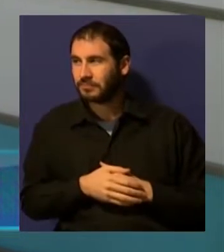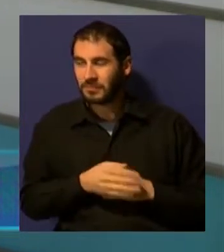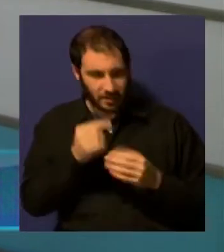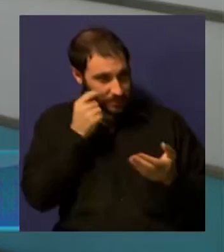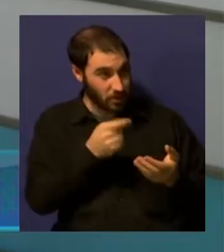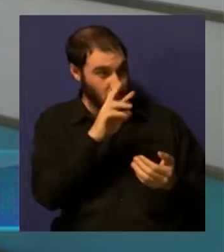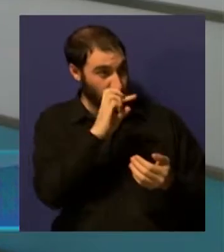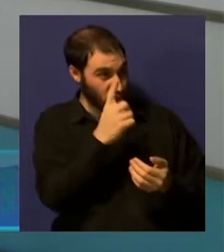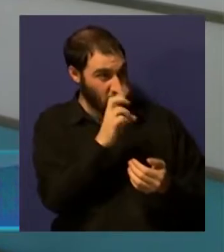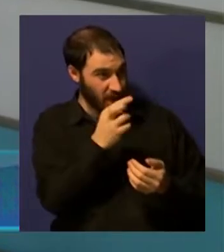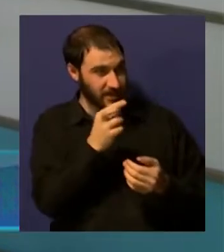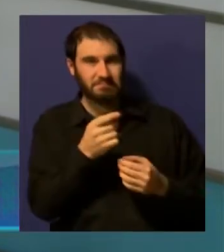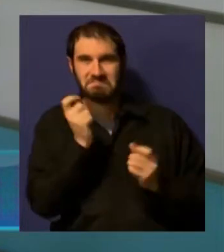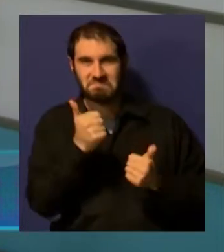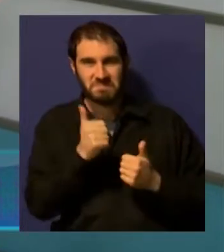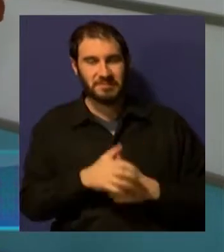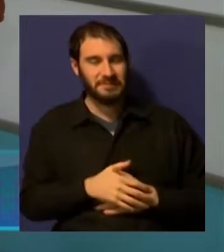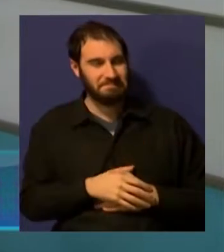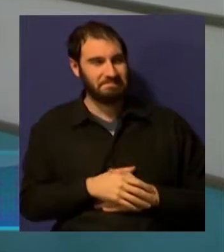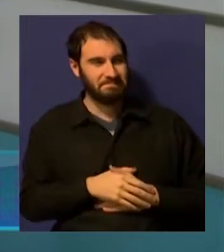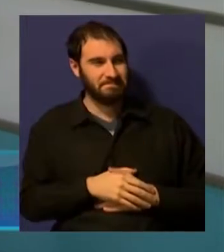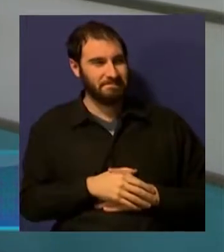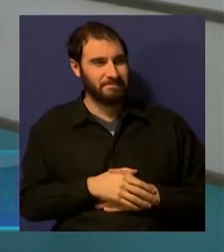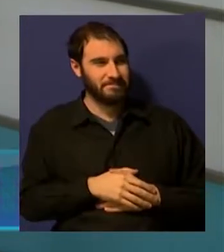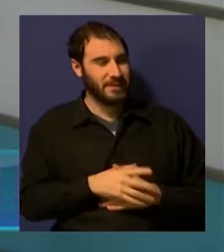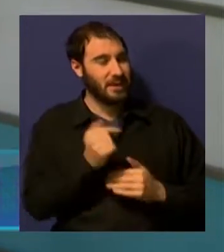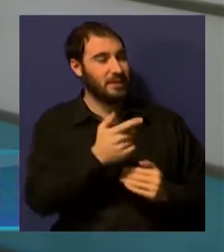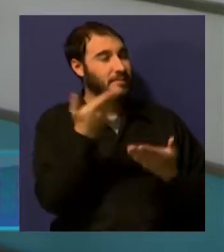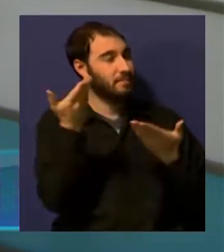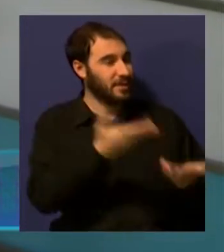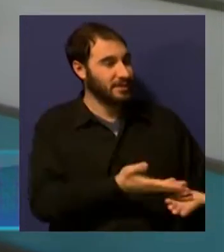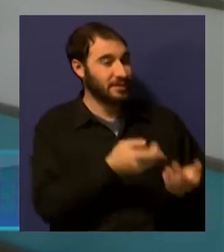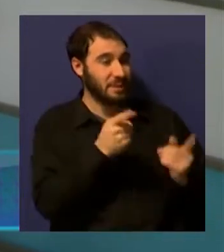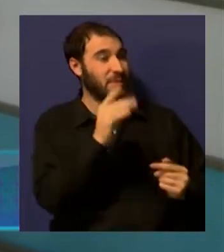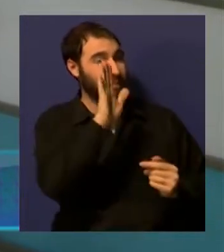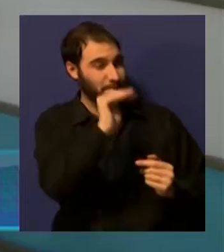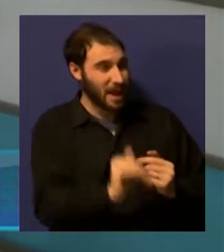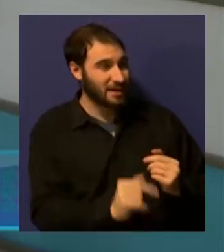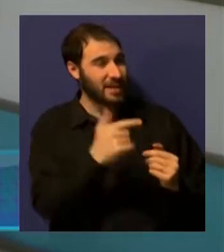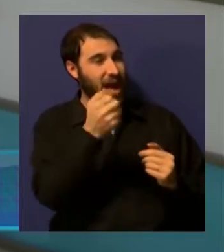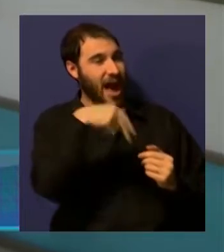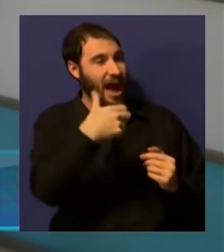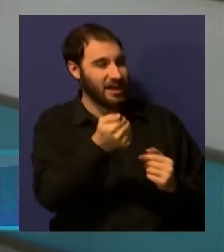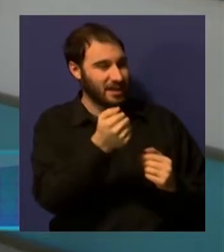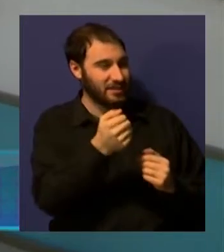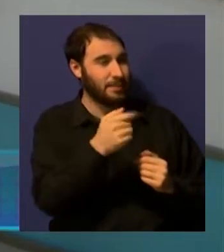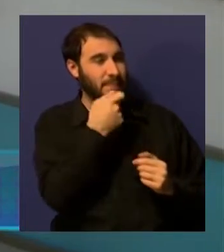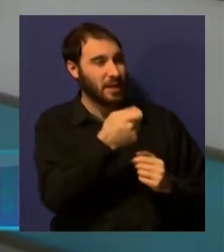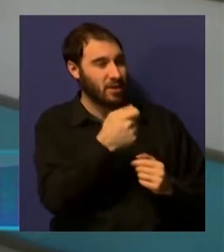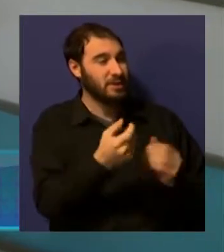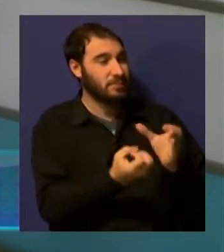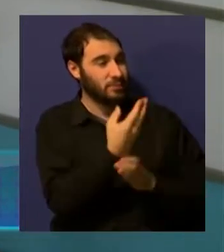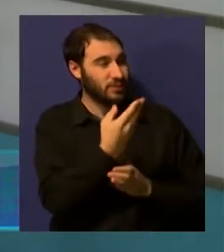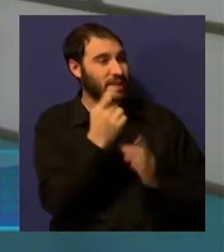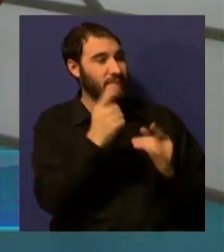de un dólar. Exactamente. Buenísimo. Buenísimo. Muy bueno. Tengo el gusto de presentar, como todos los días martes, a Ana Julia Carullo, periodista,